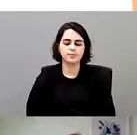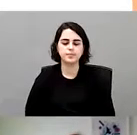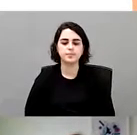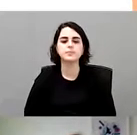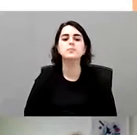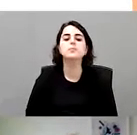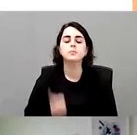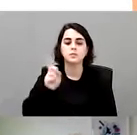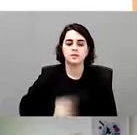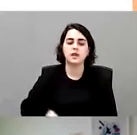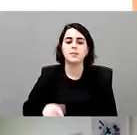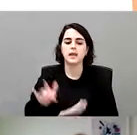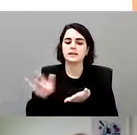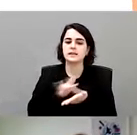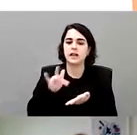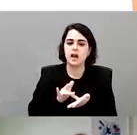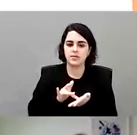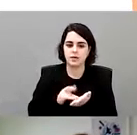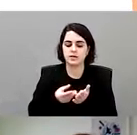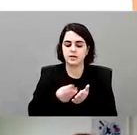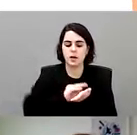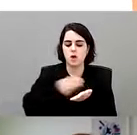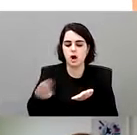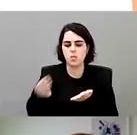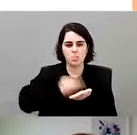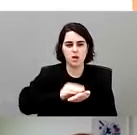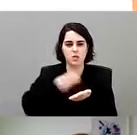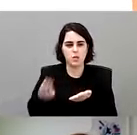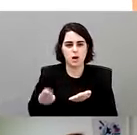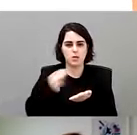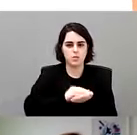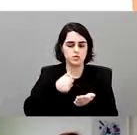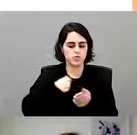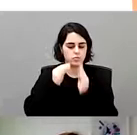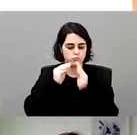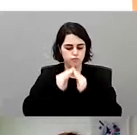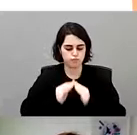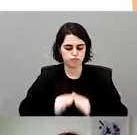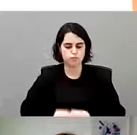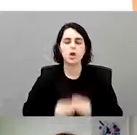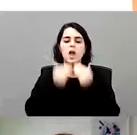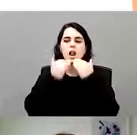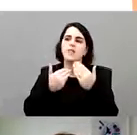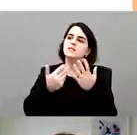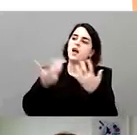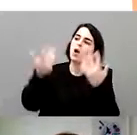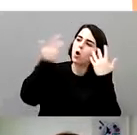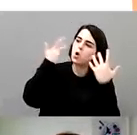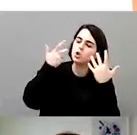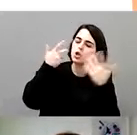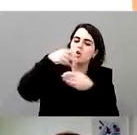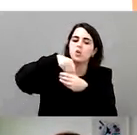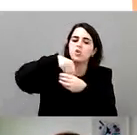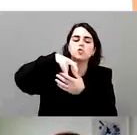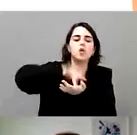También tenía una tablilla de velcro de pegar que se la realicé yo conforme a los consejos que me daban desde